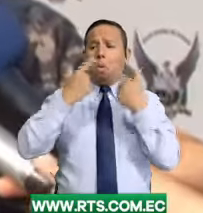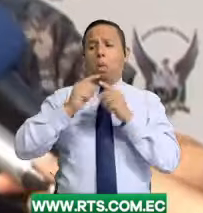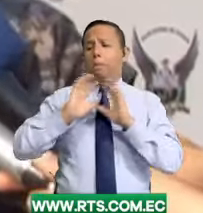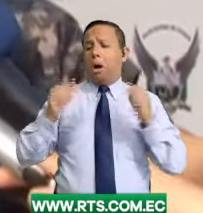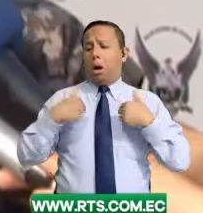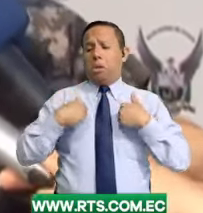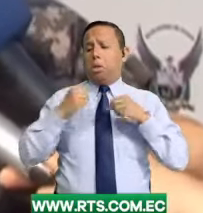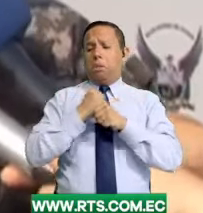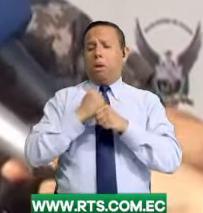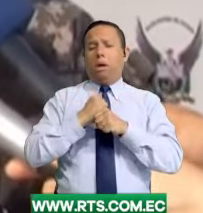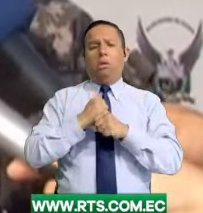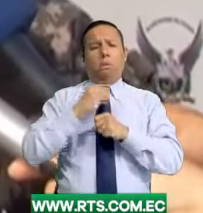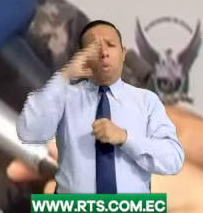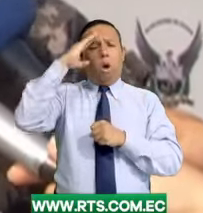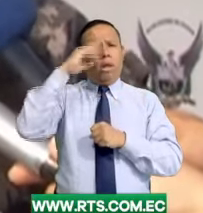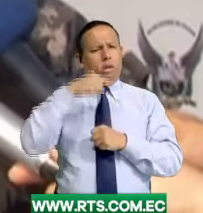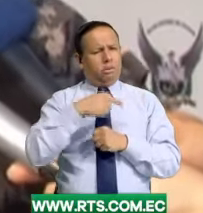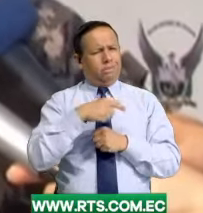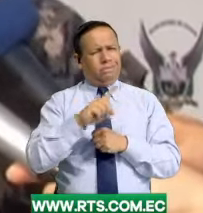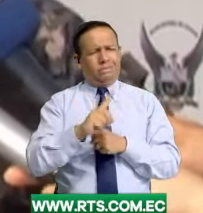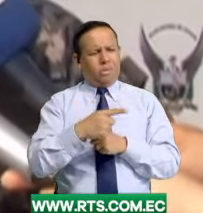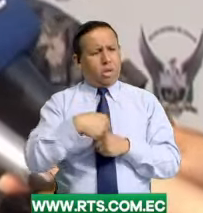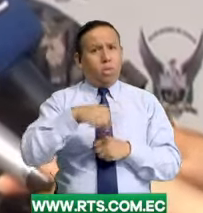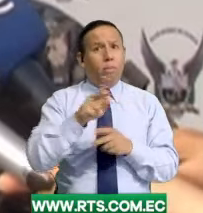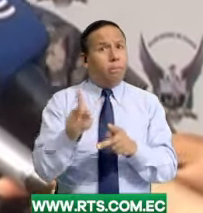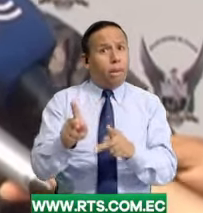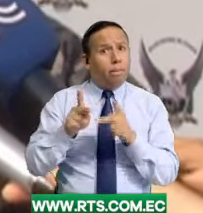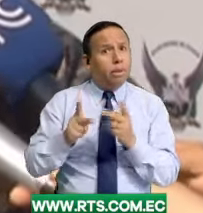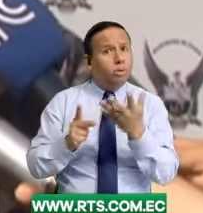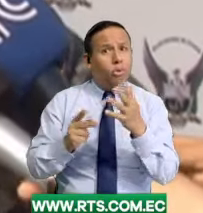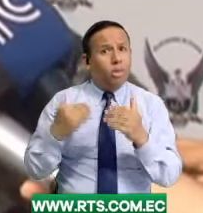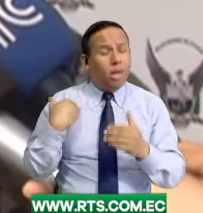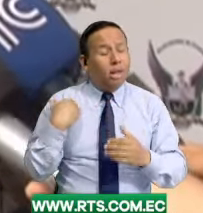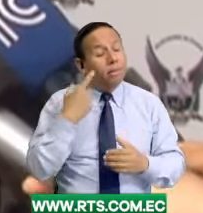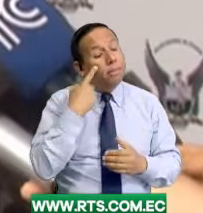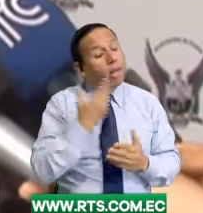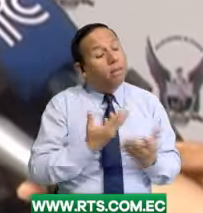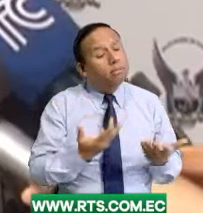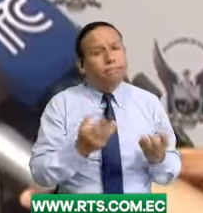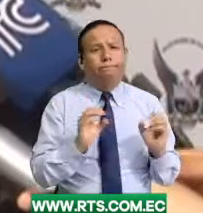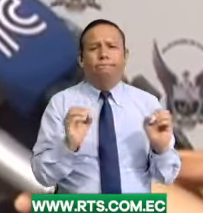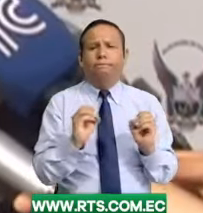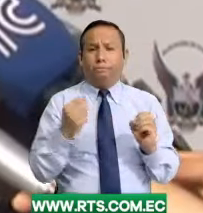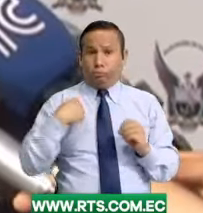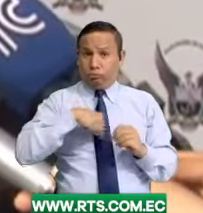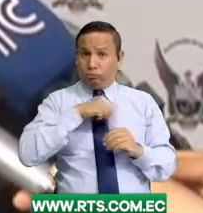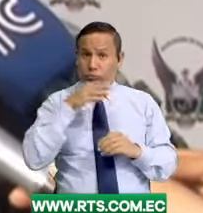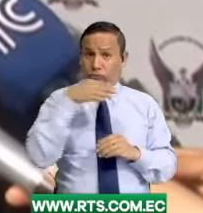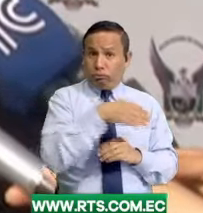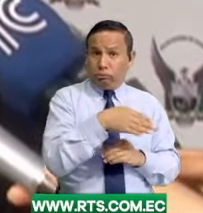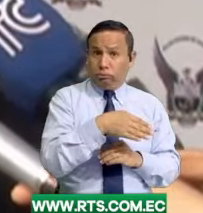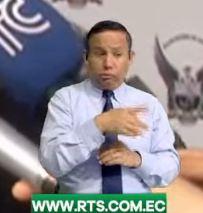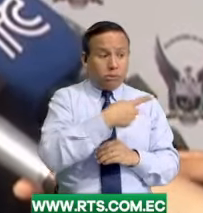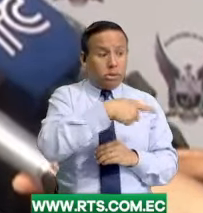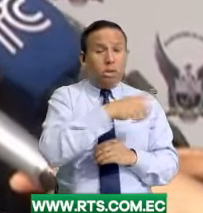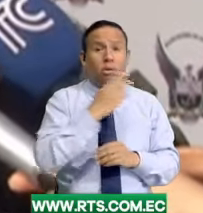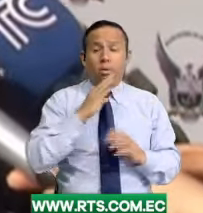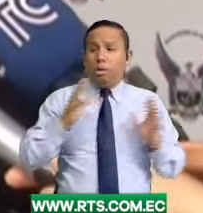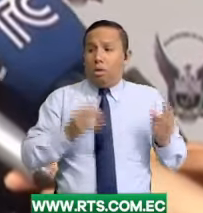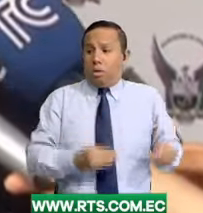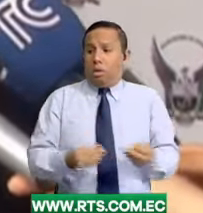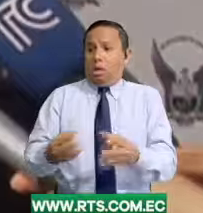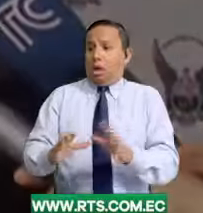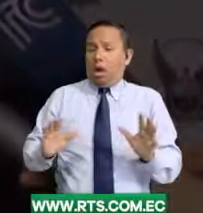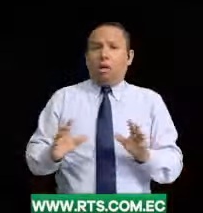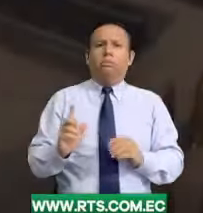sean guardias, no les faculta para tener este tipo de armas. Y otra cosa es de que cuando se realizó la intervención, no es de que ellos entregaron las armas, sino que las armas